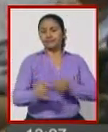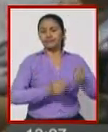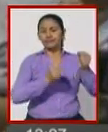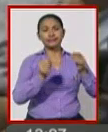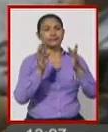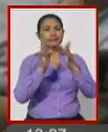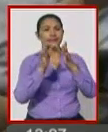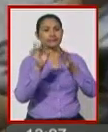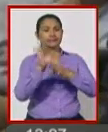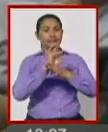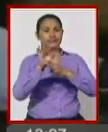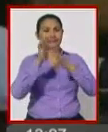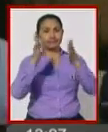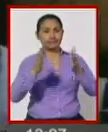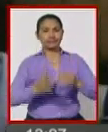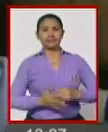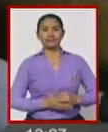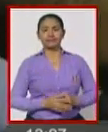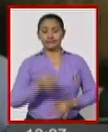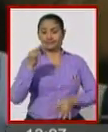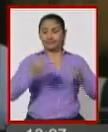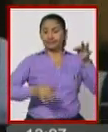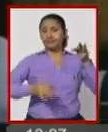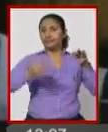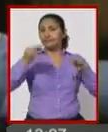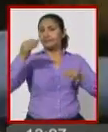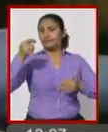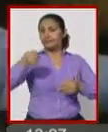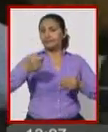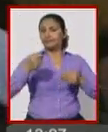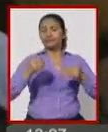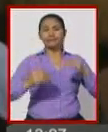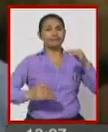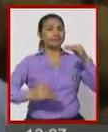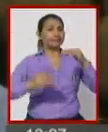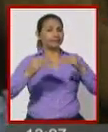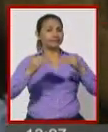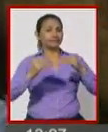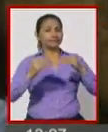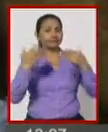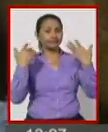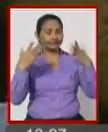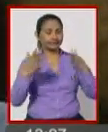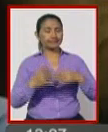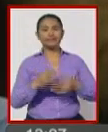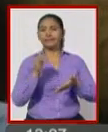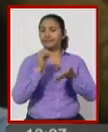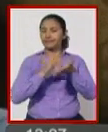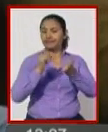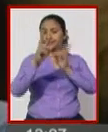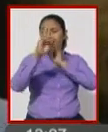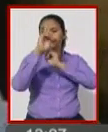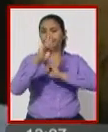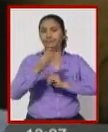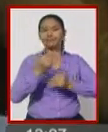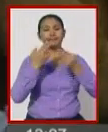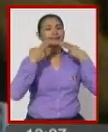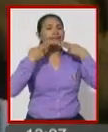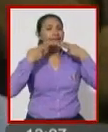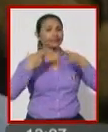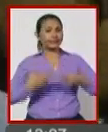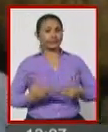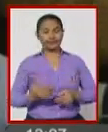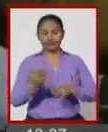trabajar y contactarse con funcionarios. La justicia se ha parcializado, ha actuado con negligencia, no ha respetado la presunción de